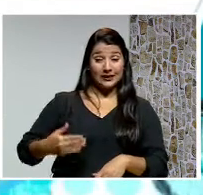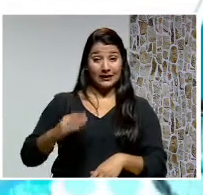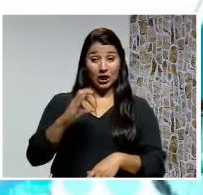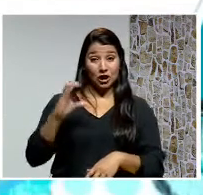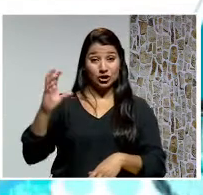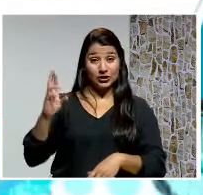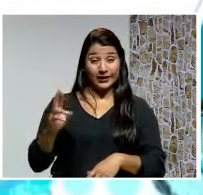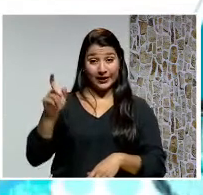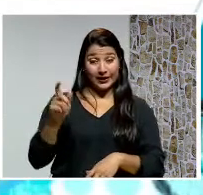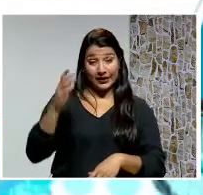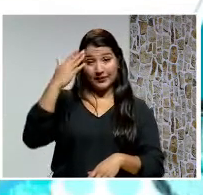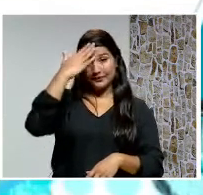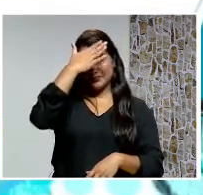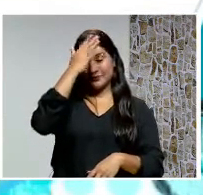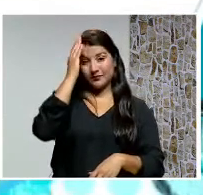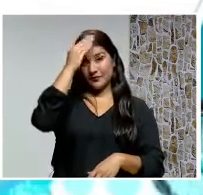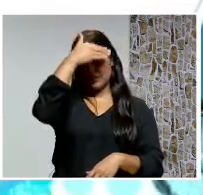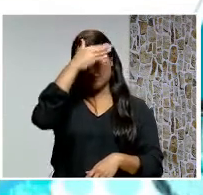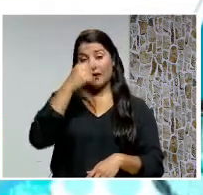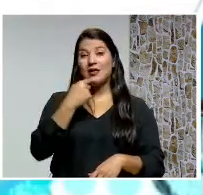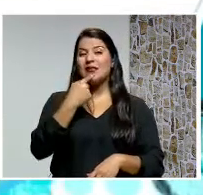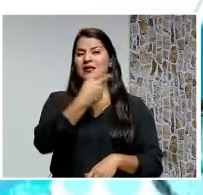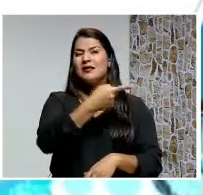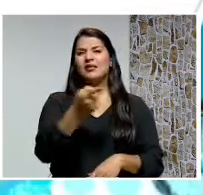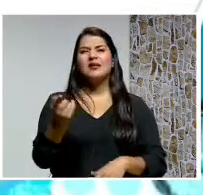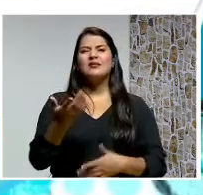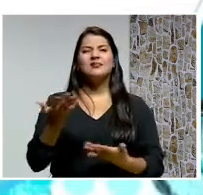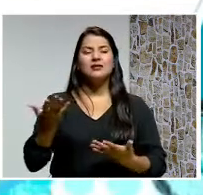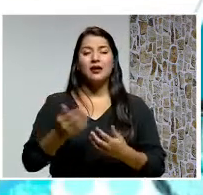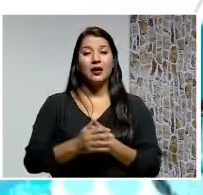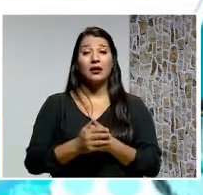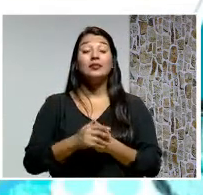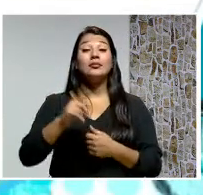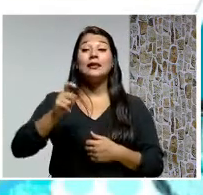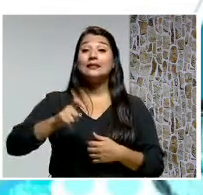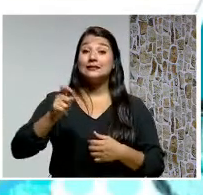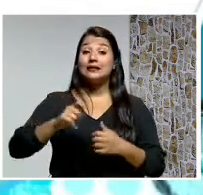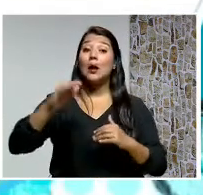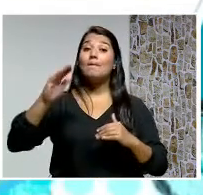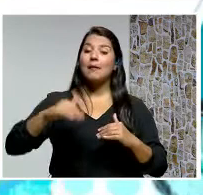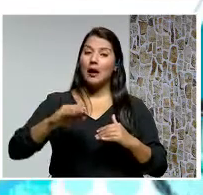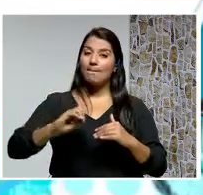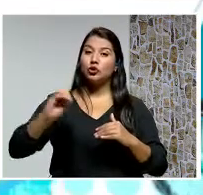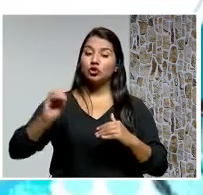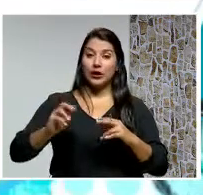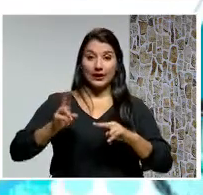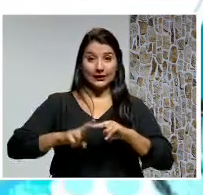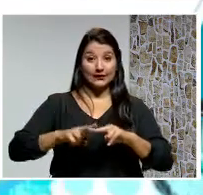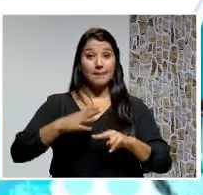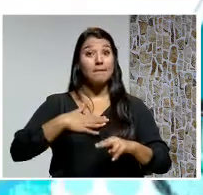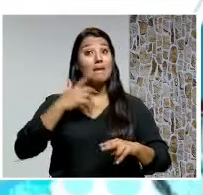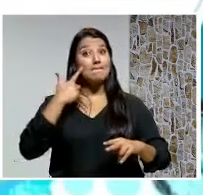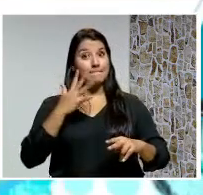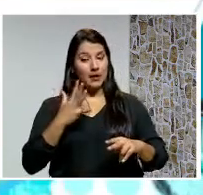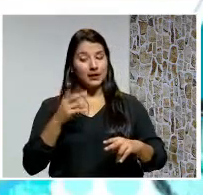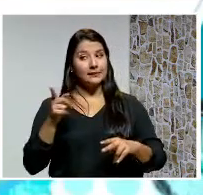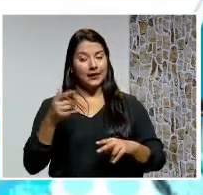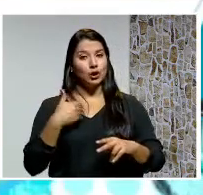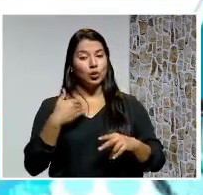salió a los medios indicando que era necesario bajar las tasas de interés. Me parece que hubo reuniones